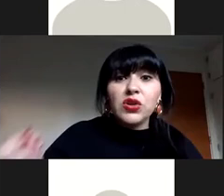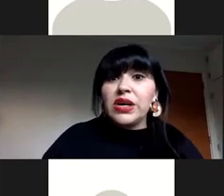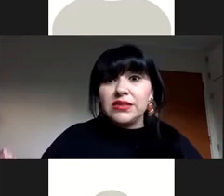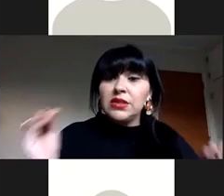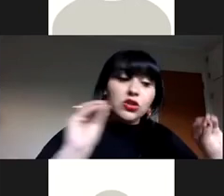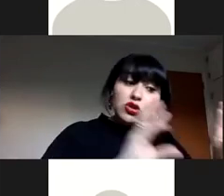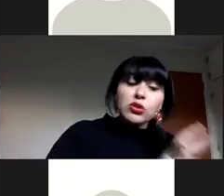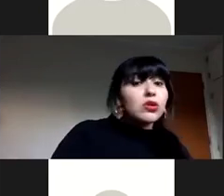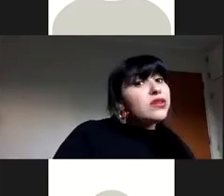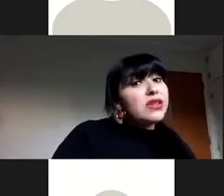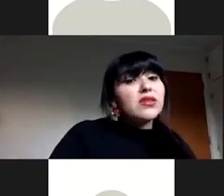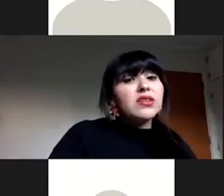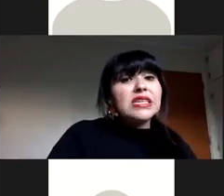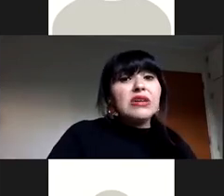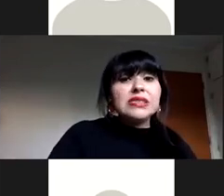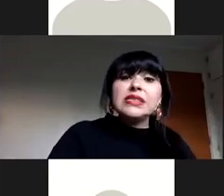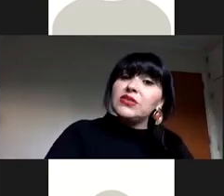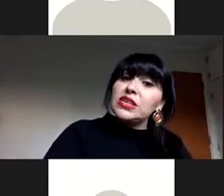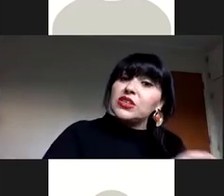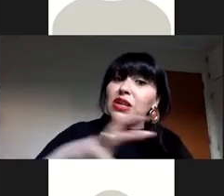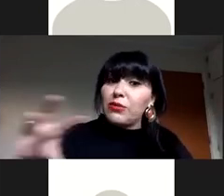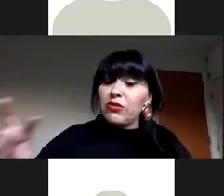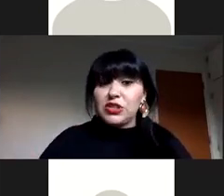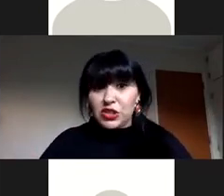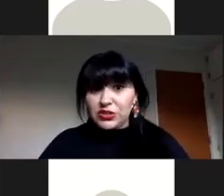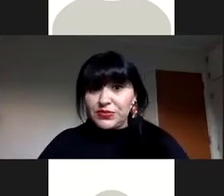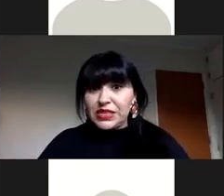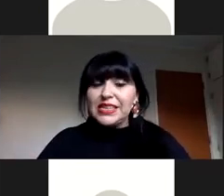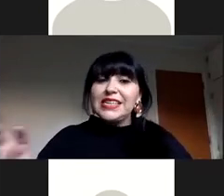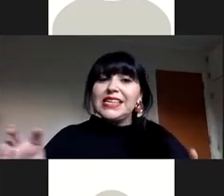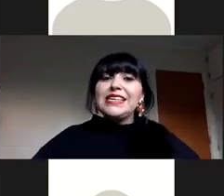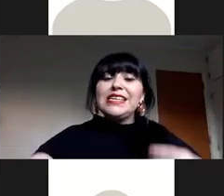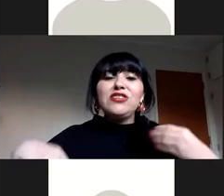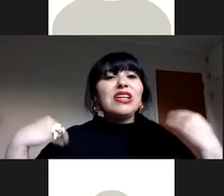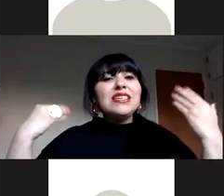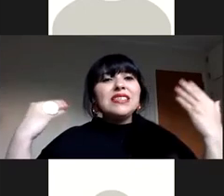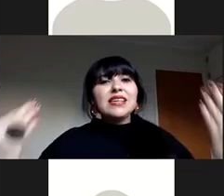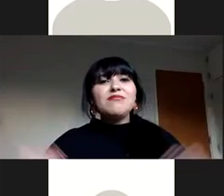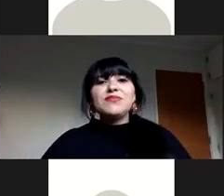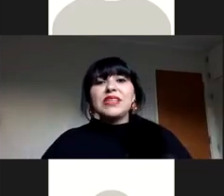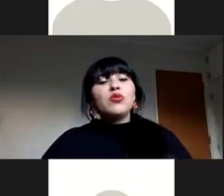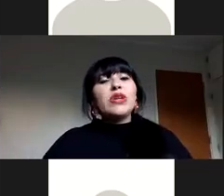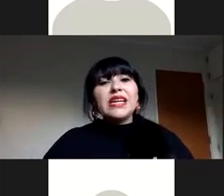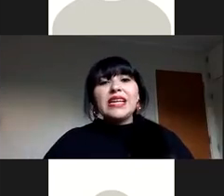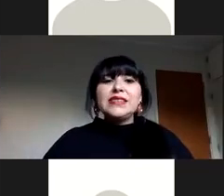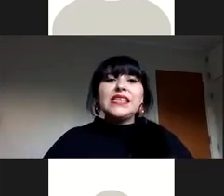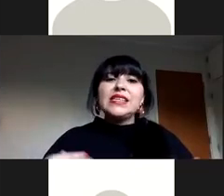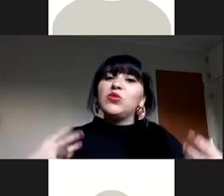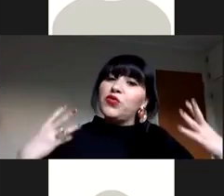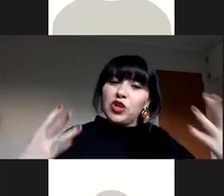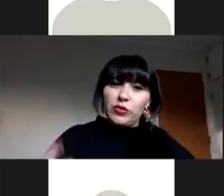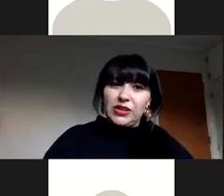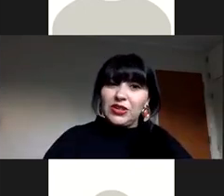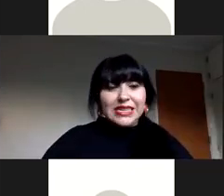de drogas, no solo en niños ni adolescentes, sino que en toda la población. Y yo les hice un análisis de este